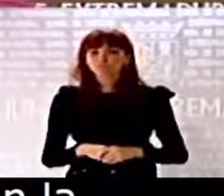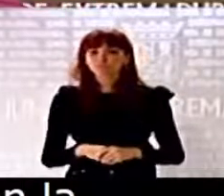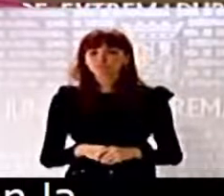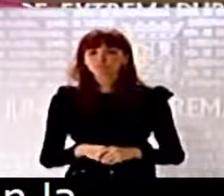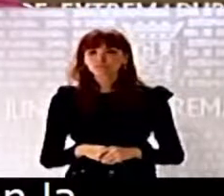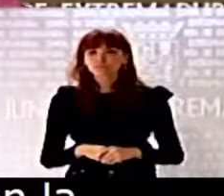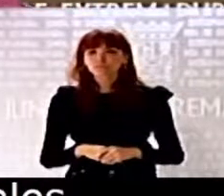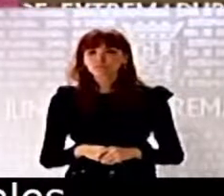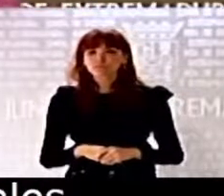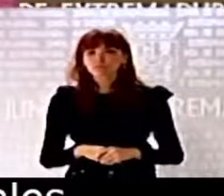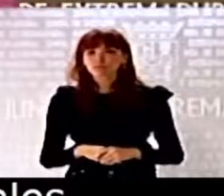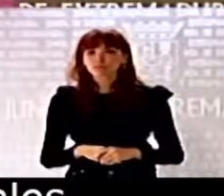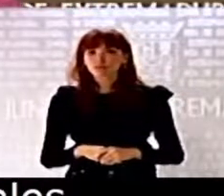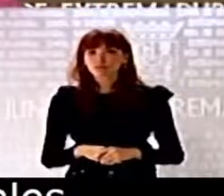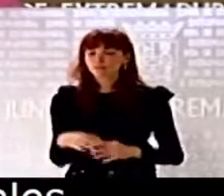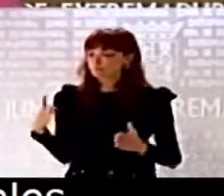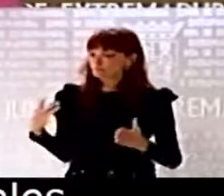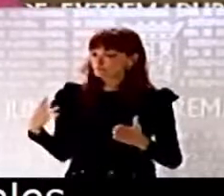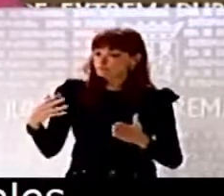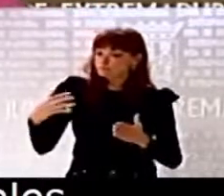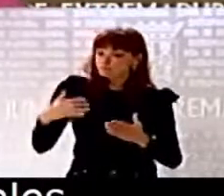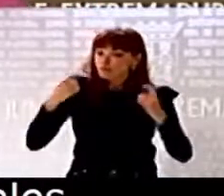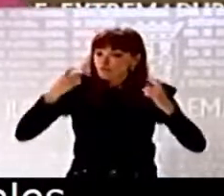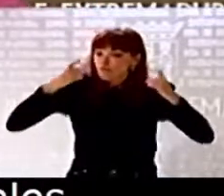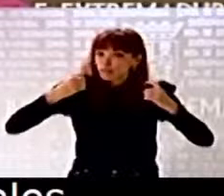Todos los esfuerzos que estamos haciendo son pocos.